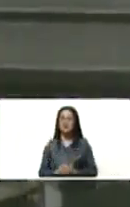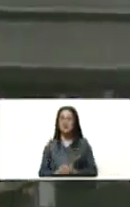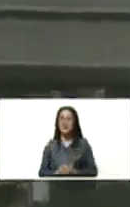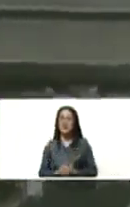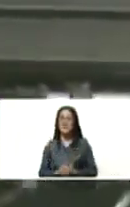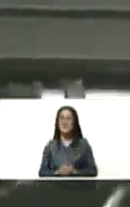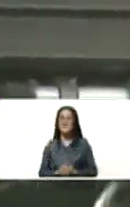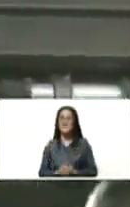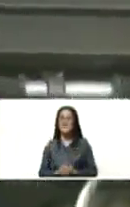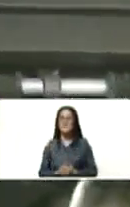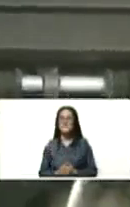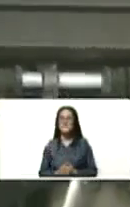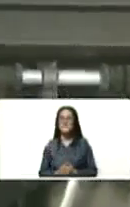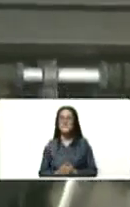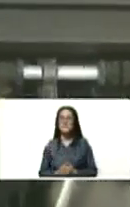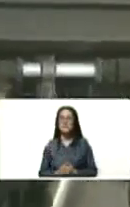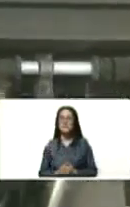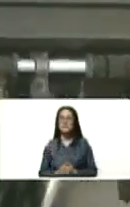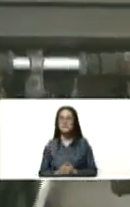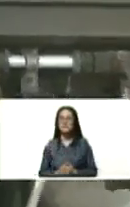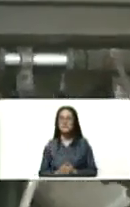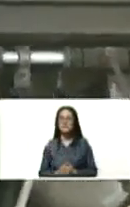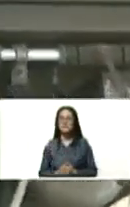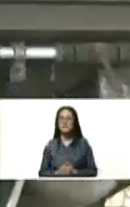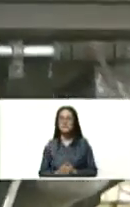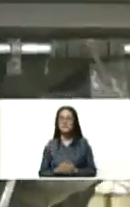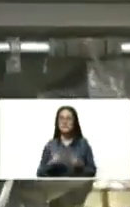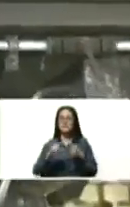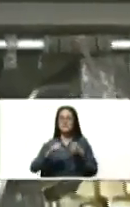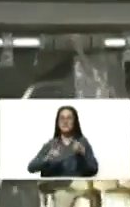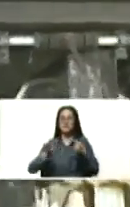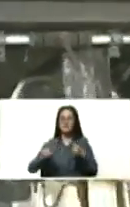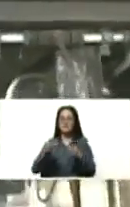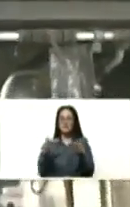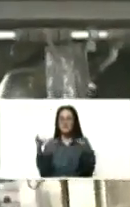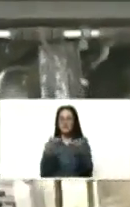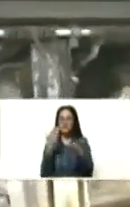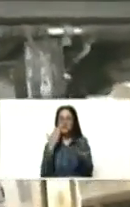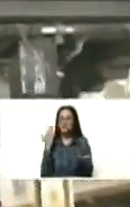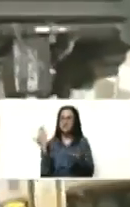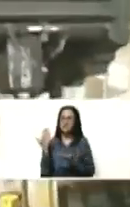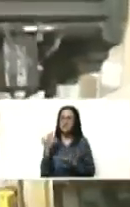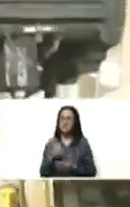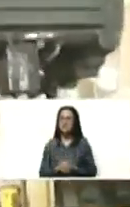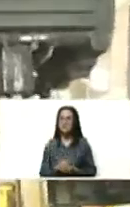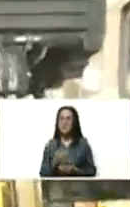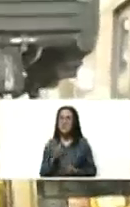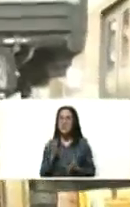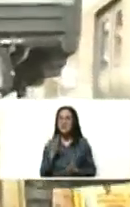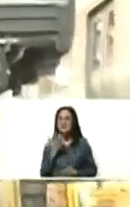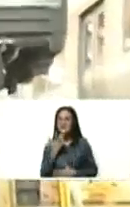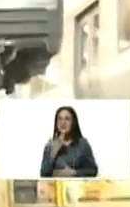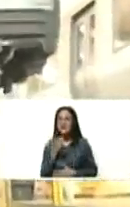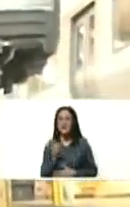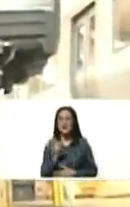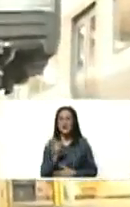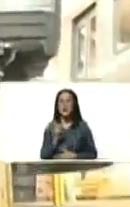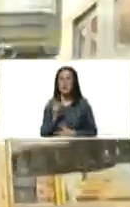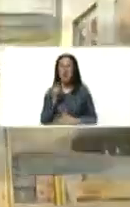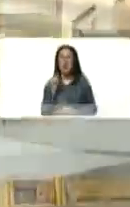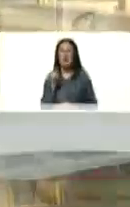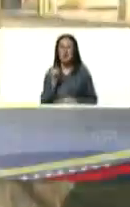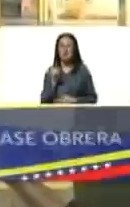dos, presidente. El acoplador eléctrico el y mecánico. El acoplador eléctrico. Bueno, mi parece saludo. Sencillo, presidente, pero estos